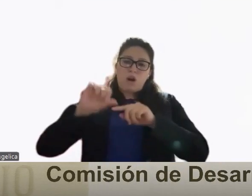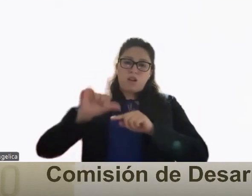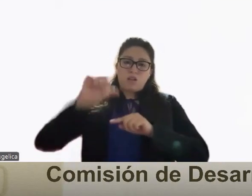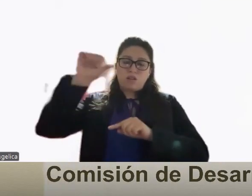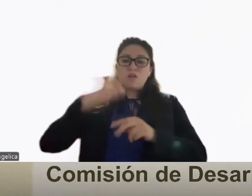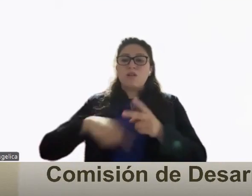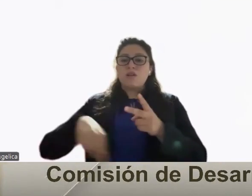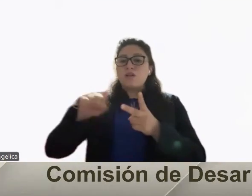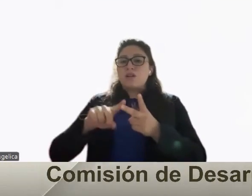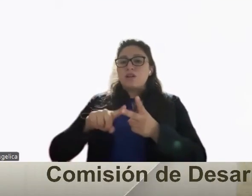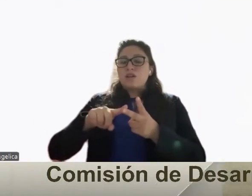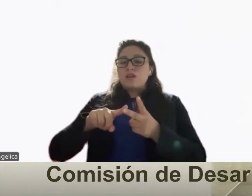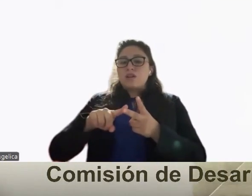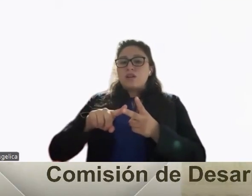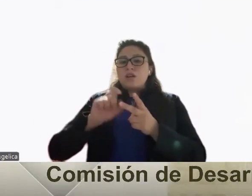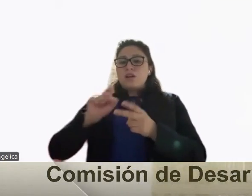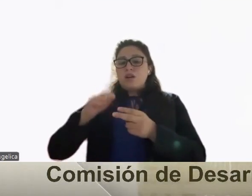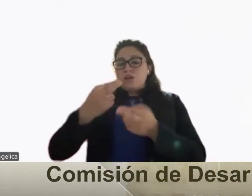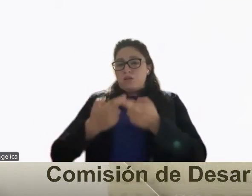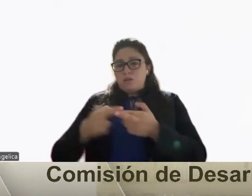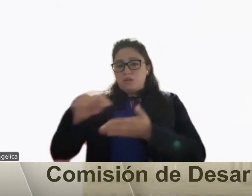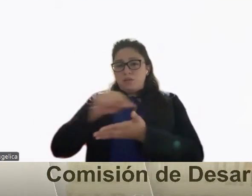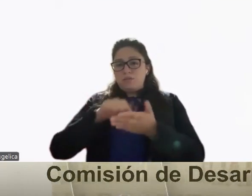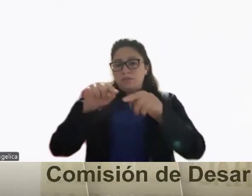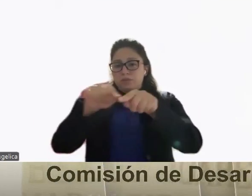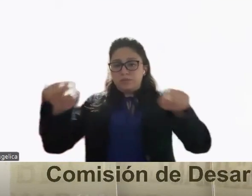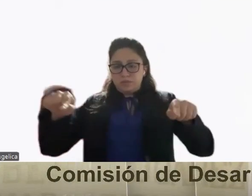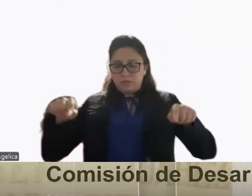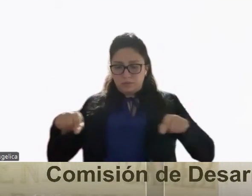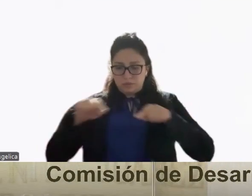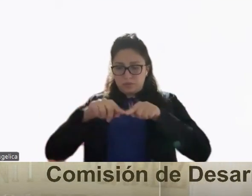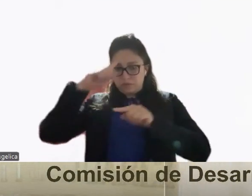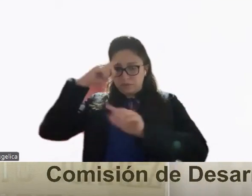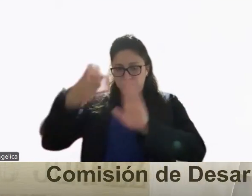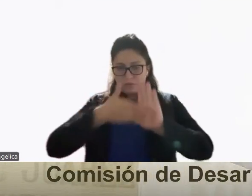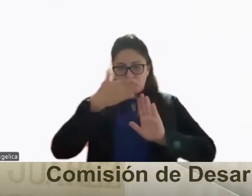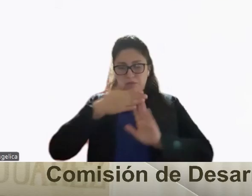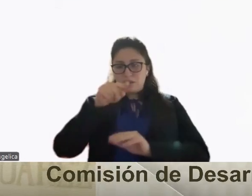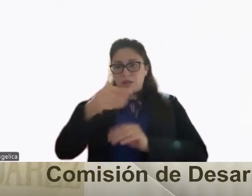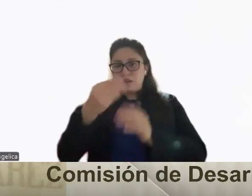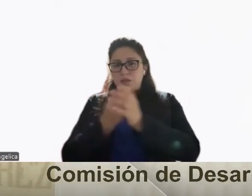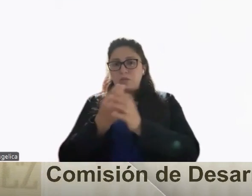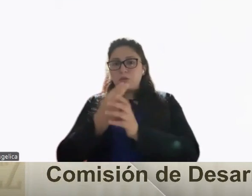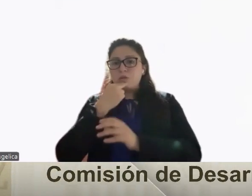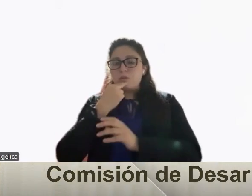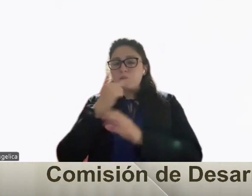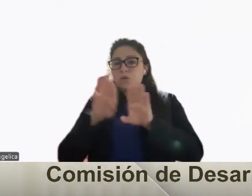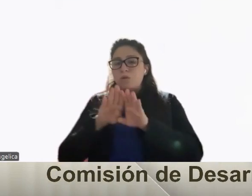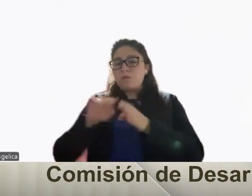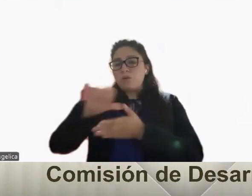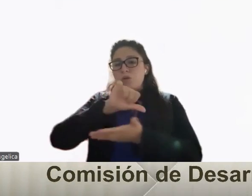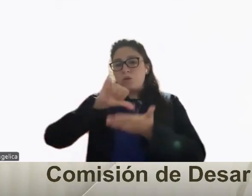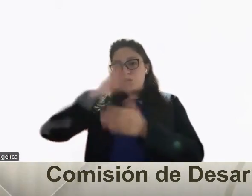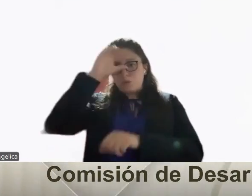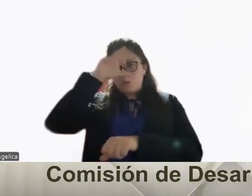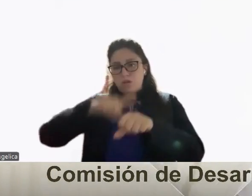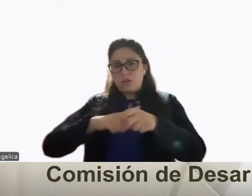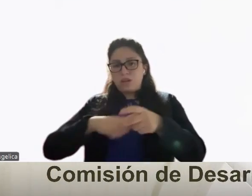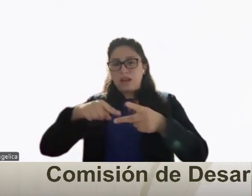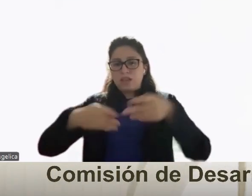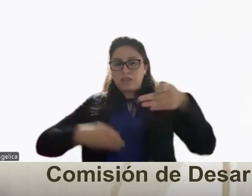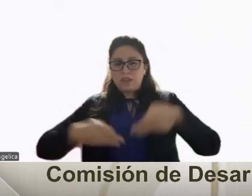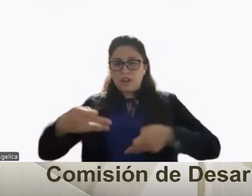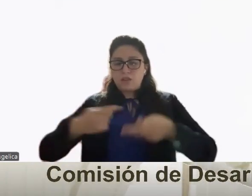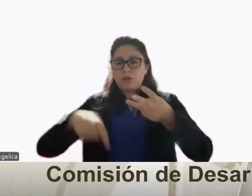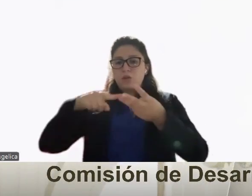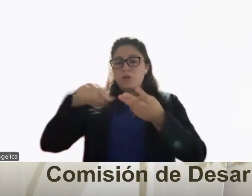4.064.48 metros cuadrados de superficie máxima de construcción, en donde el uso de suelo de centro cultural, auditorio, teatro y centro de